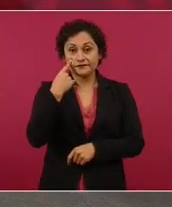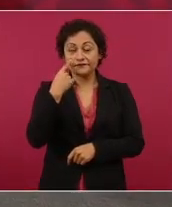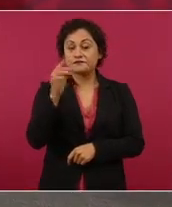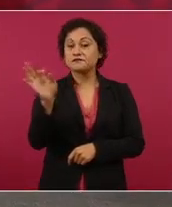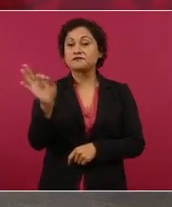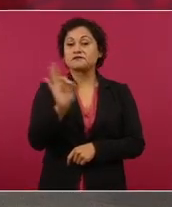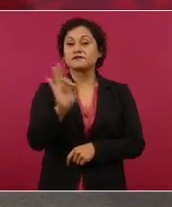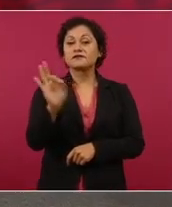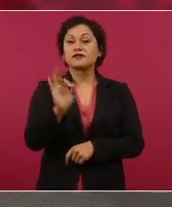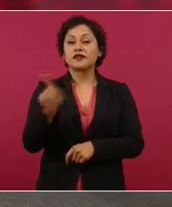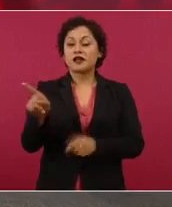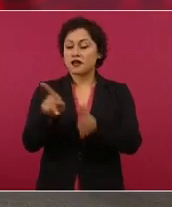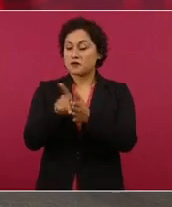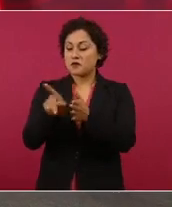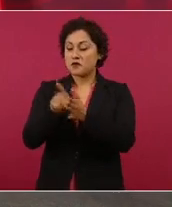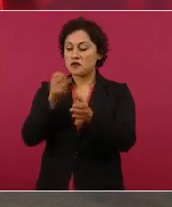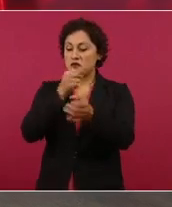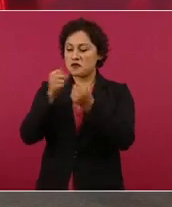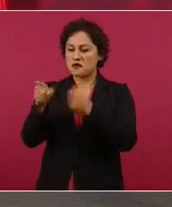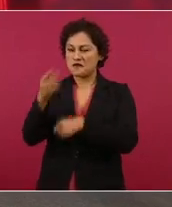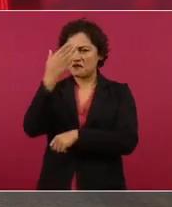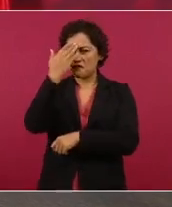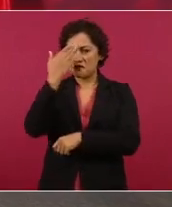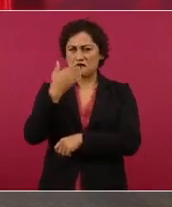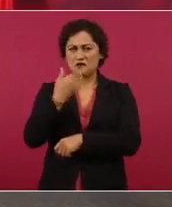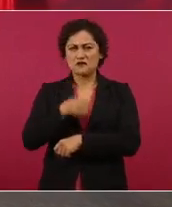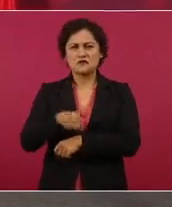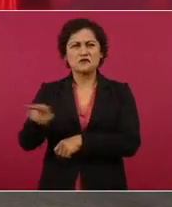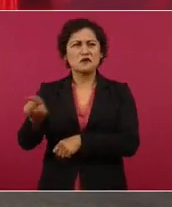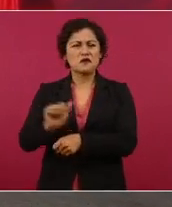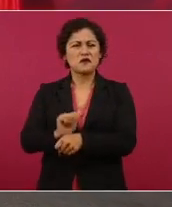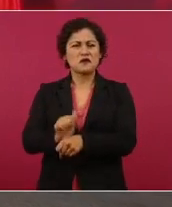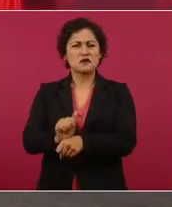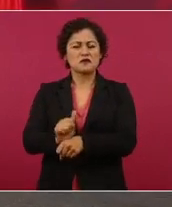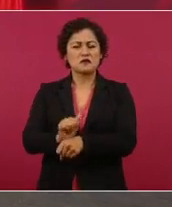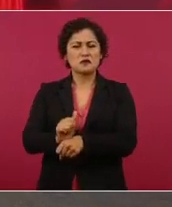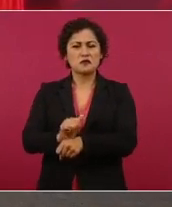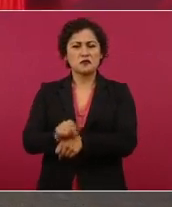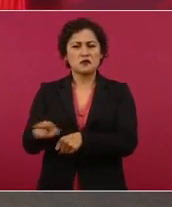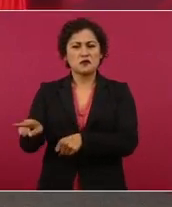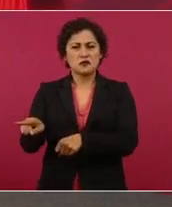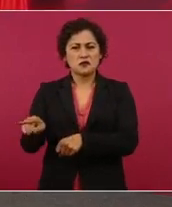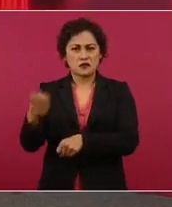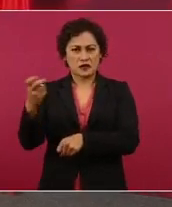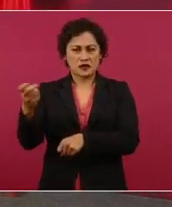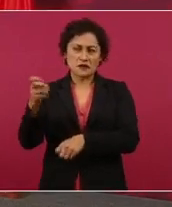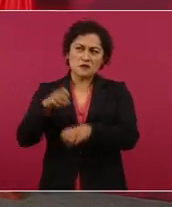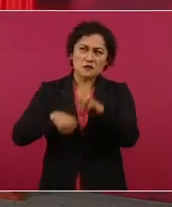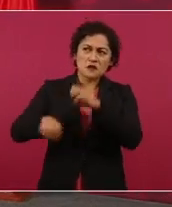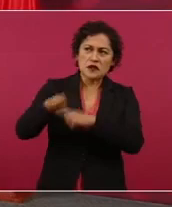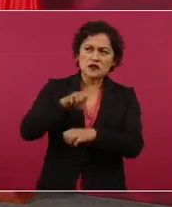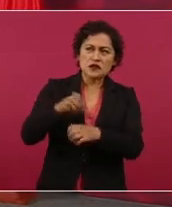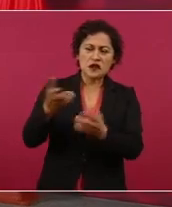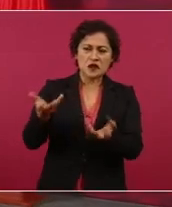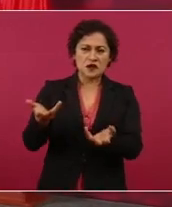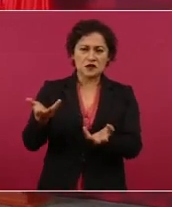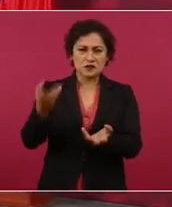este periodista famoso, este actor, este empresario,